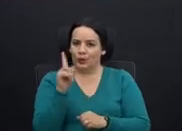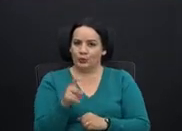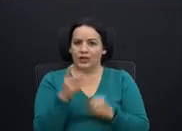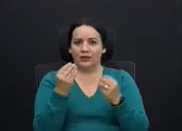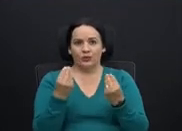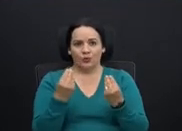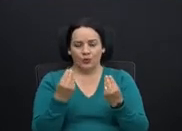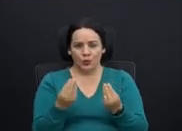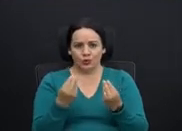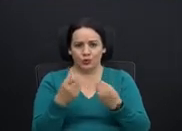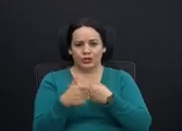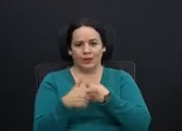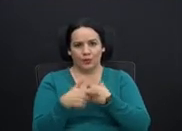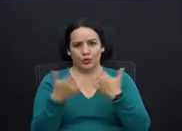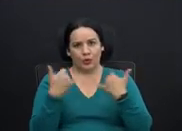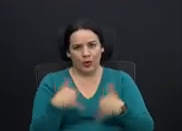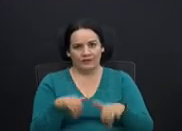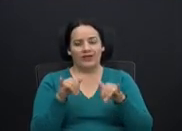tiempo por dicha.